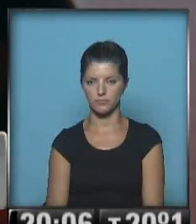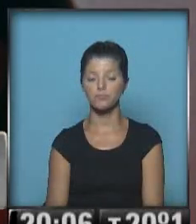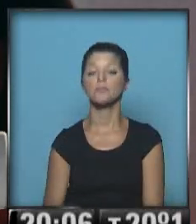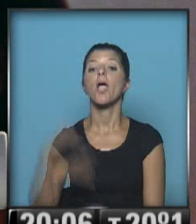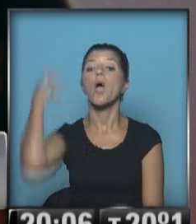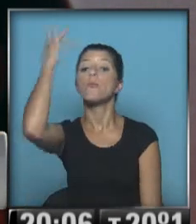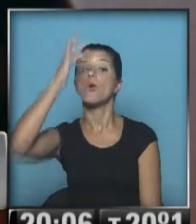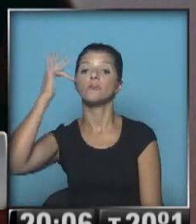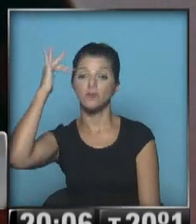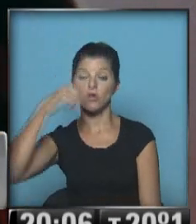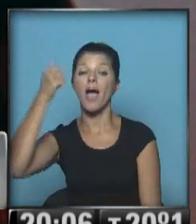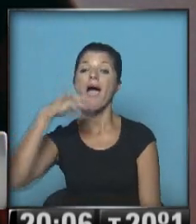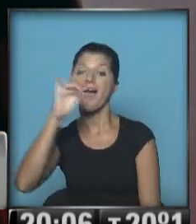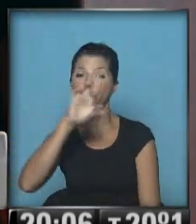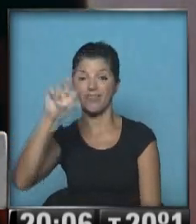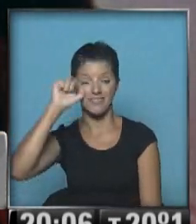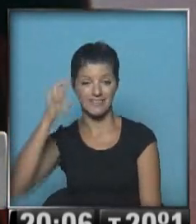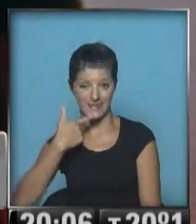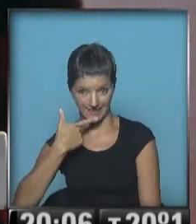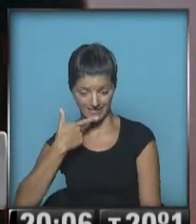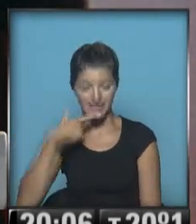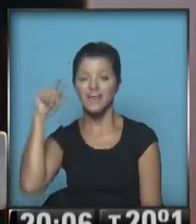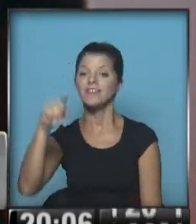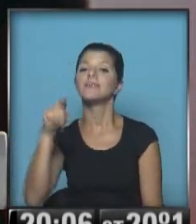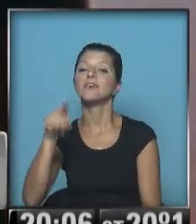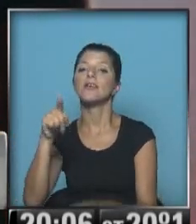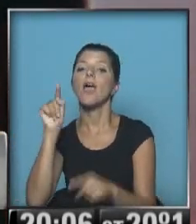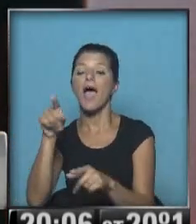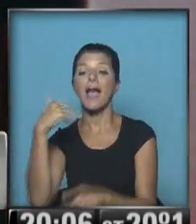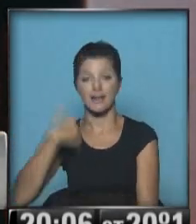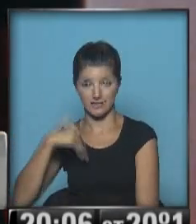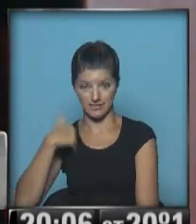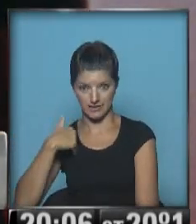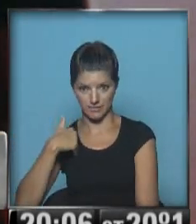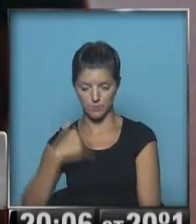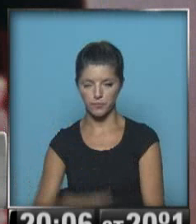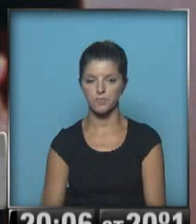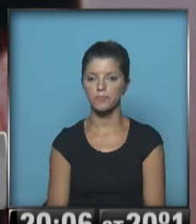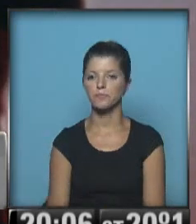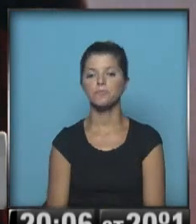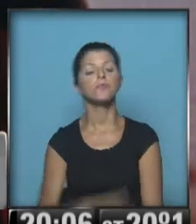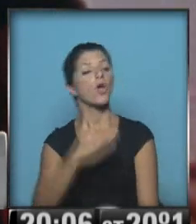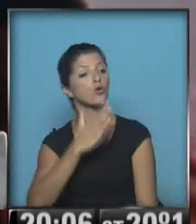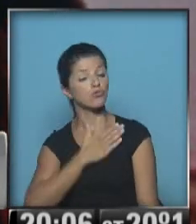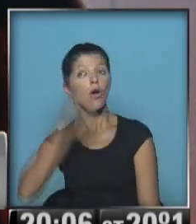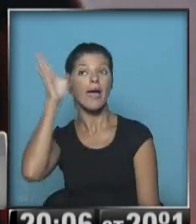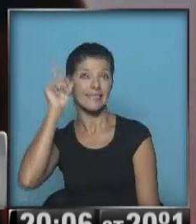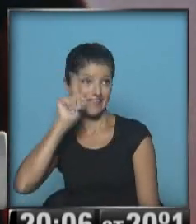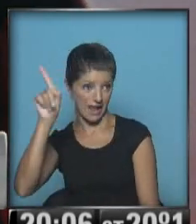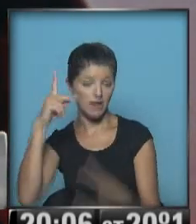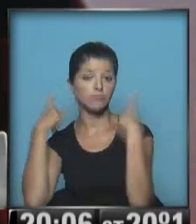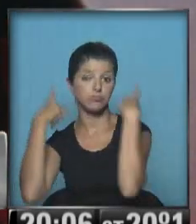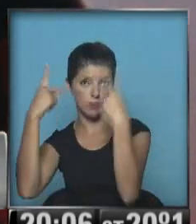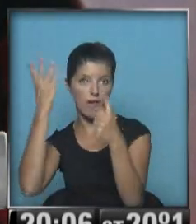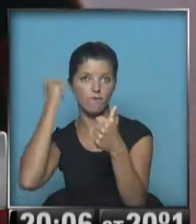monseñor Andrés zapala obispo ucraniano de Argentina estuve en Italia estuve en